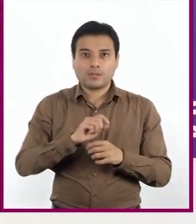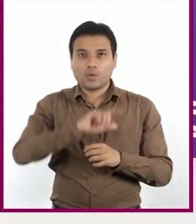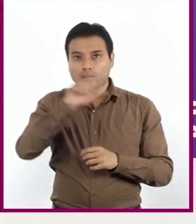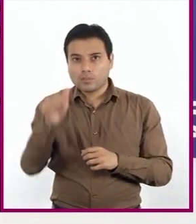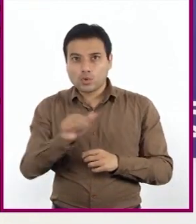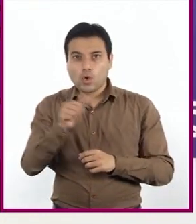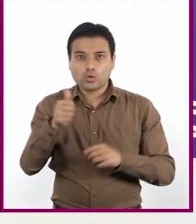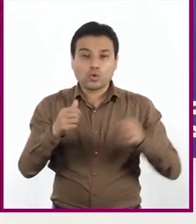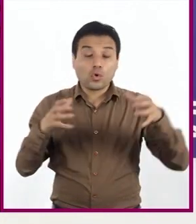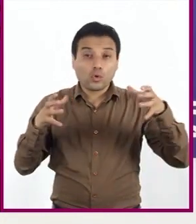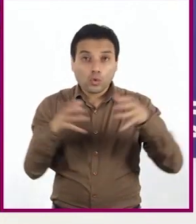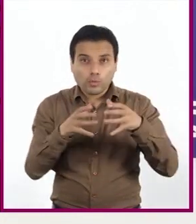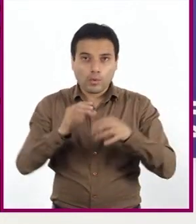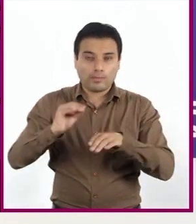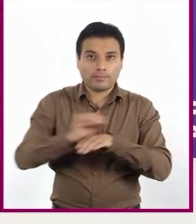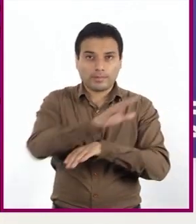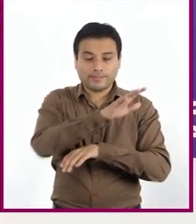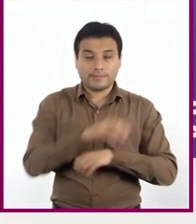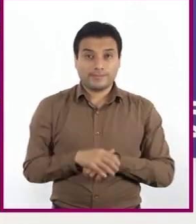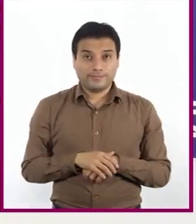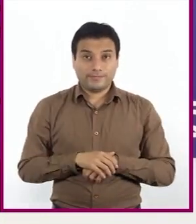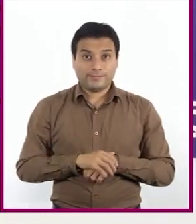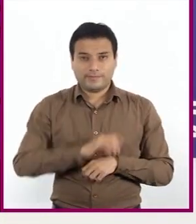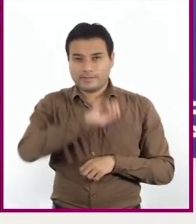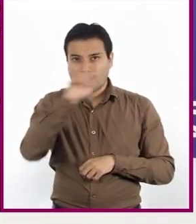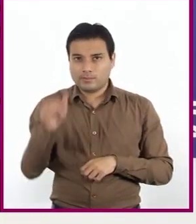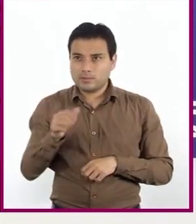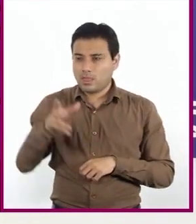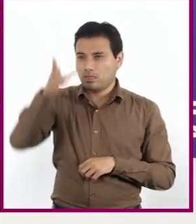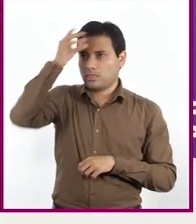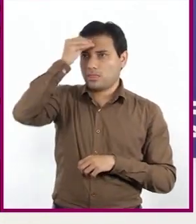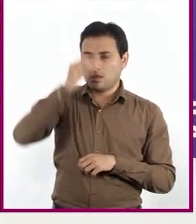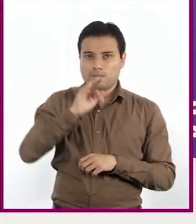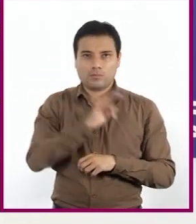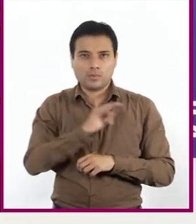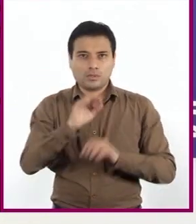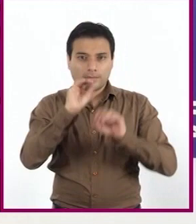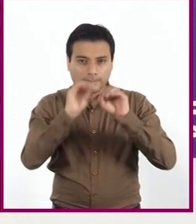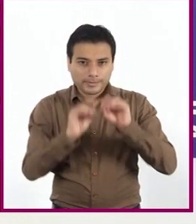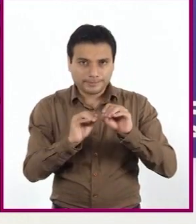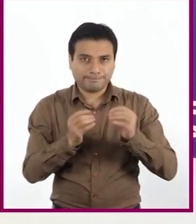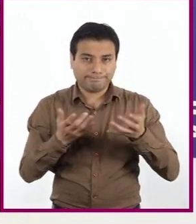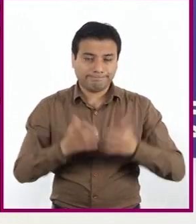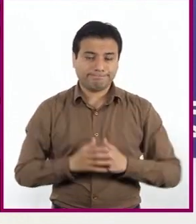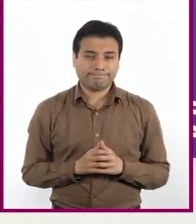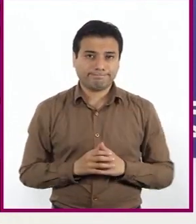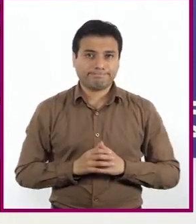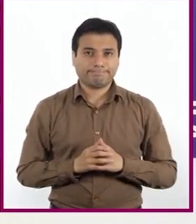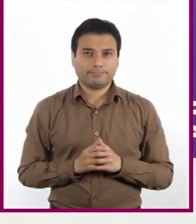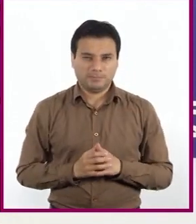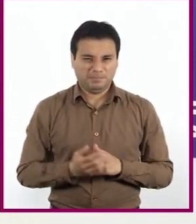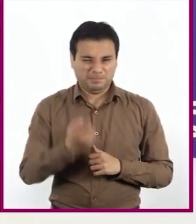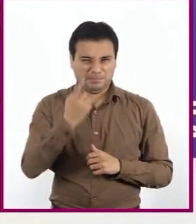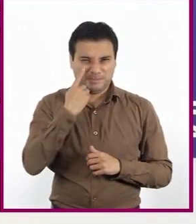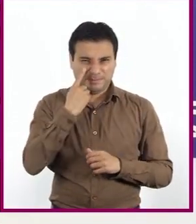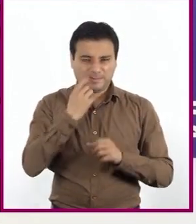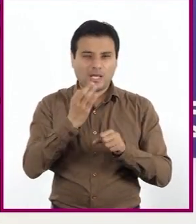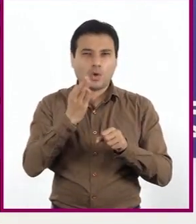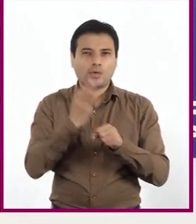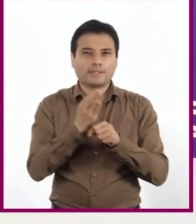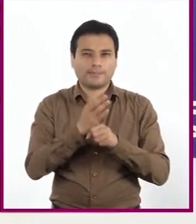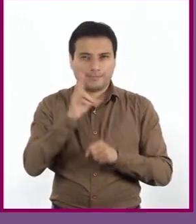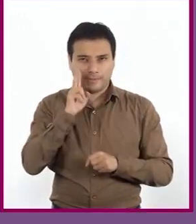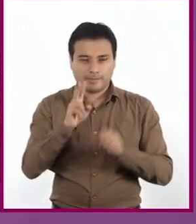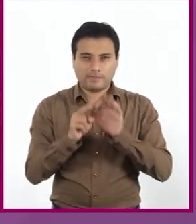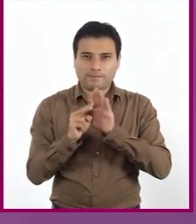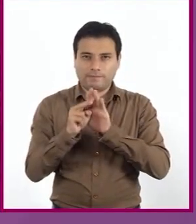que incluso modificaron dichos elementos a la par que los resguardaron. Oigamos y observemos el siguiente